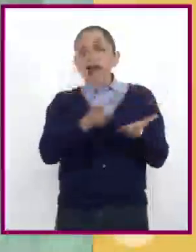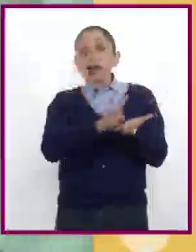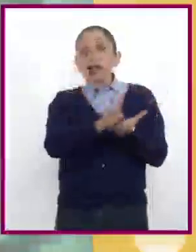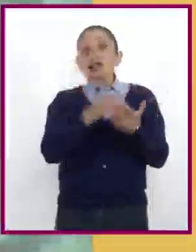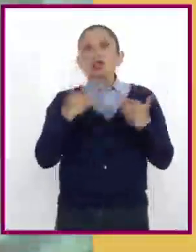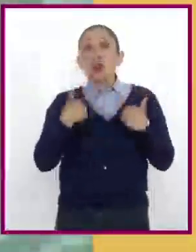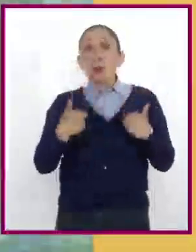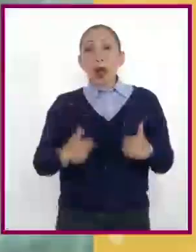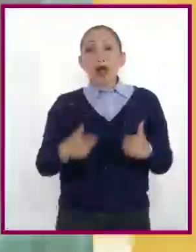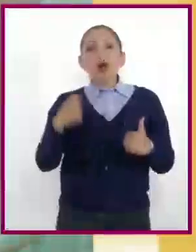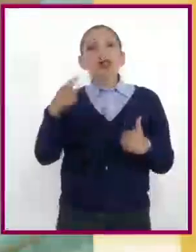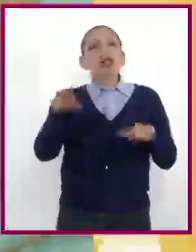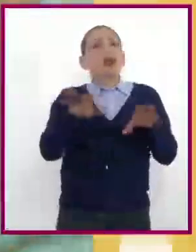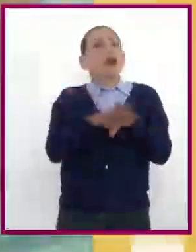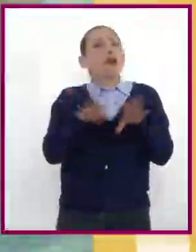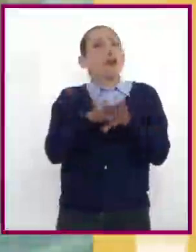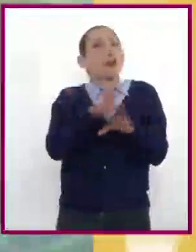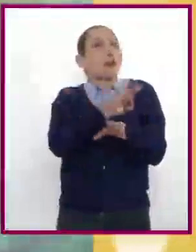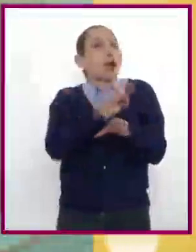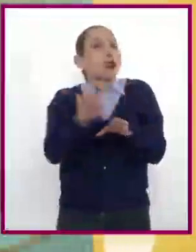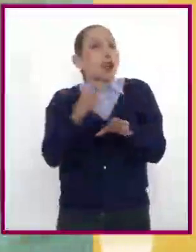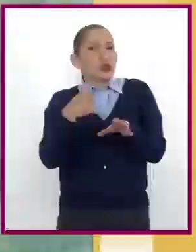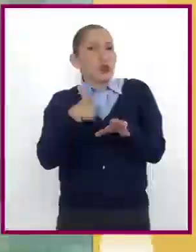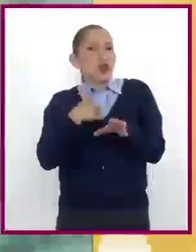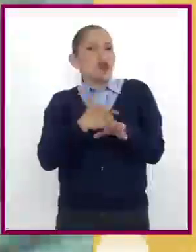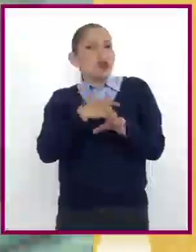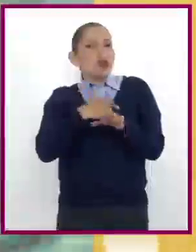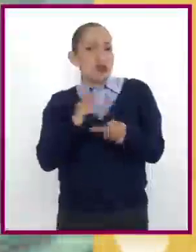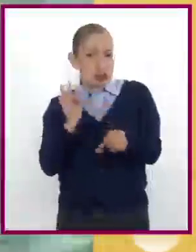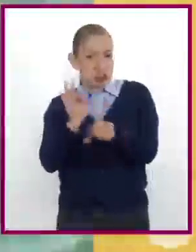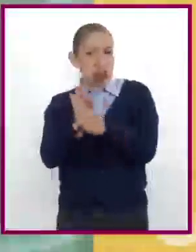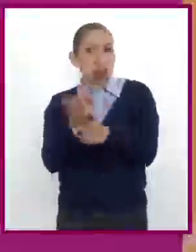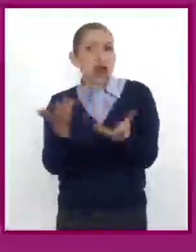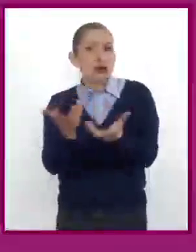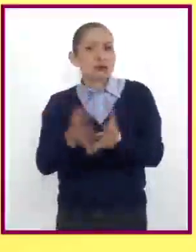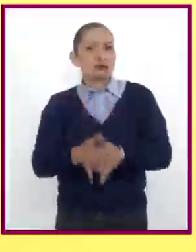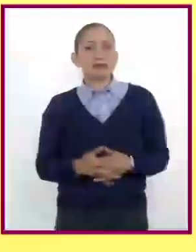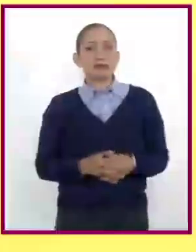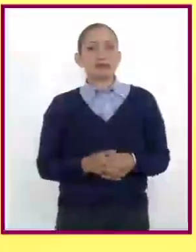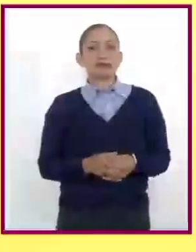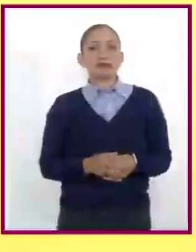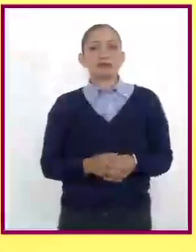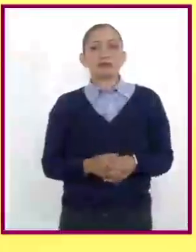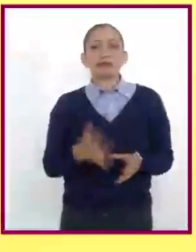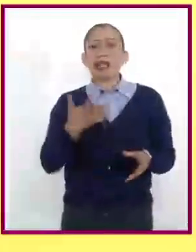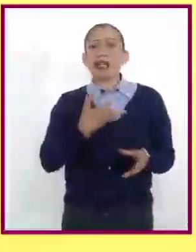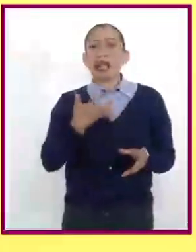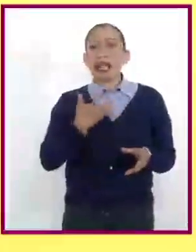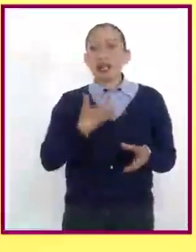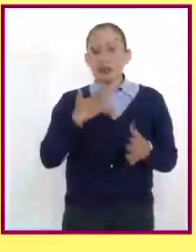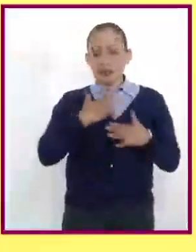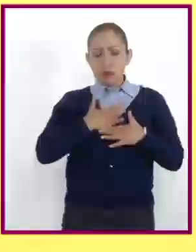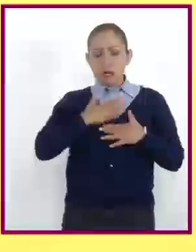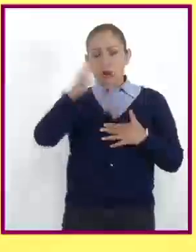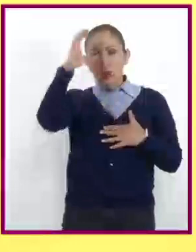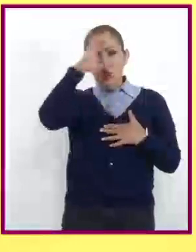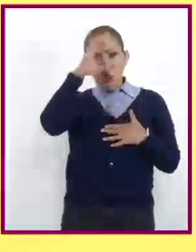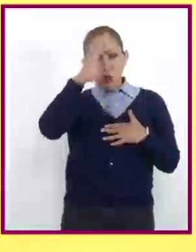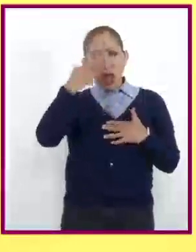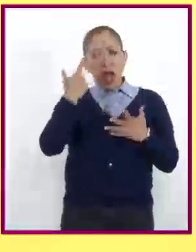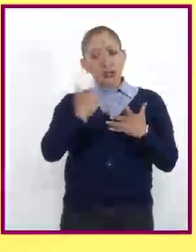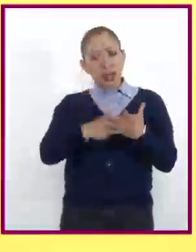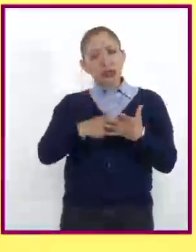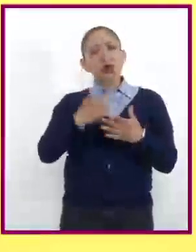derechos humanos y cómo podrías comprometerte con su defensa. Tener una cultura propia, compuesta